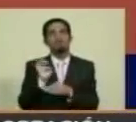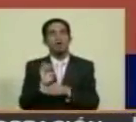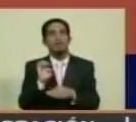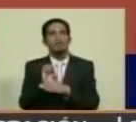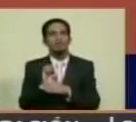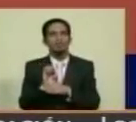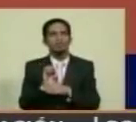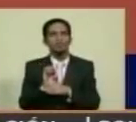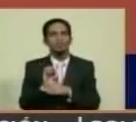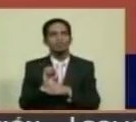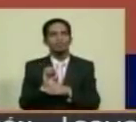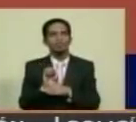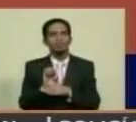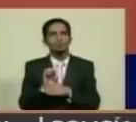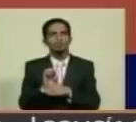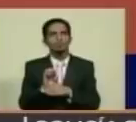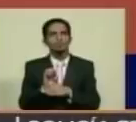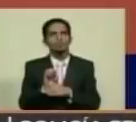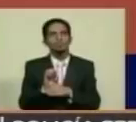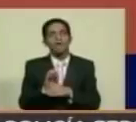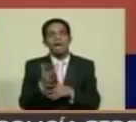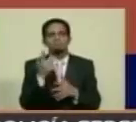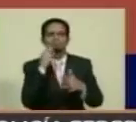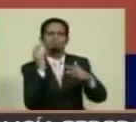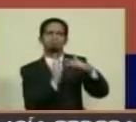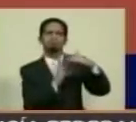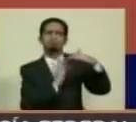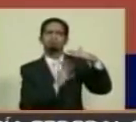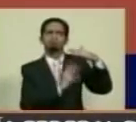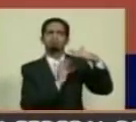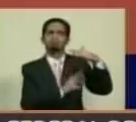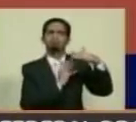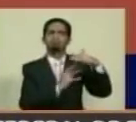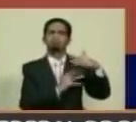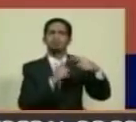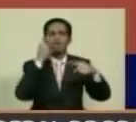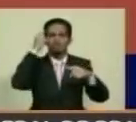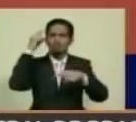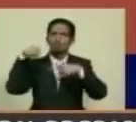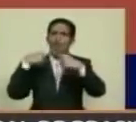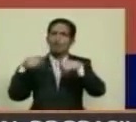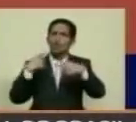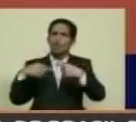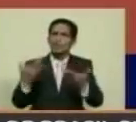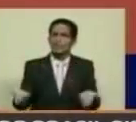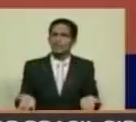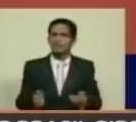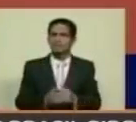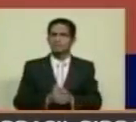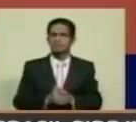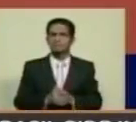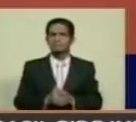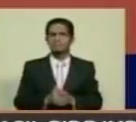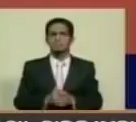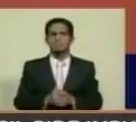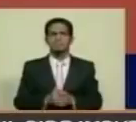solamente podría obtenerse si 140 autobuses salen diariamente por 7 años consecutivos.